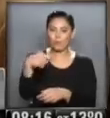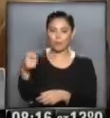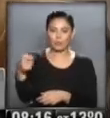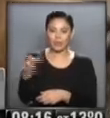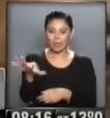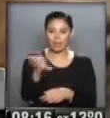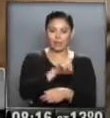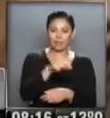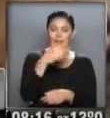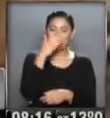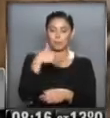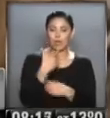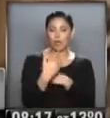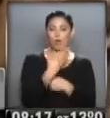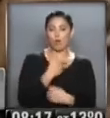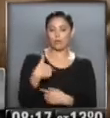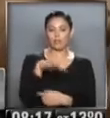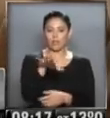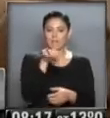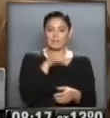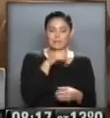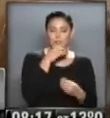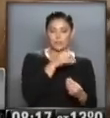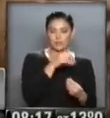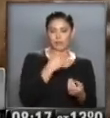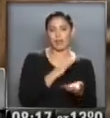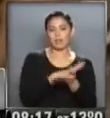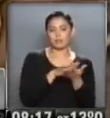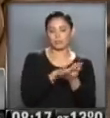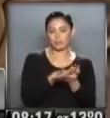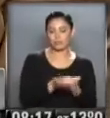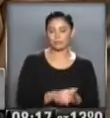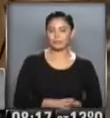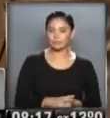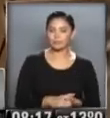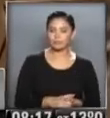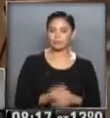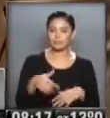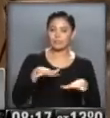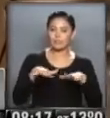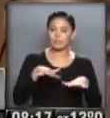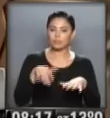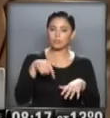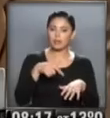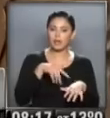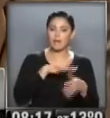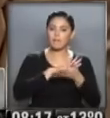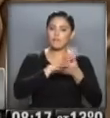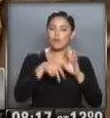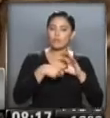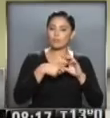estaban haciendo fundir Esas cuentas Para futuras jubilaciones y Y en este caso son maniobras que